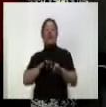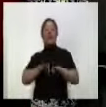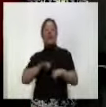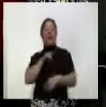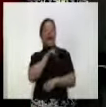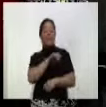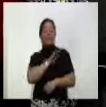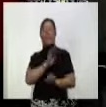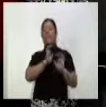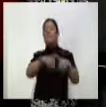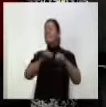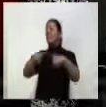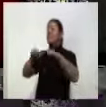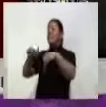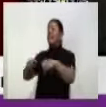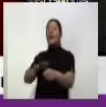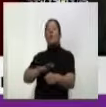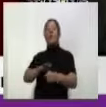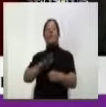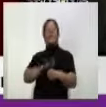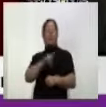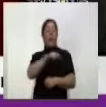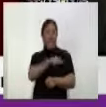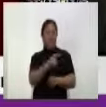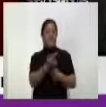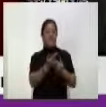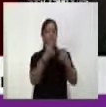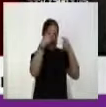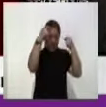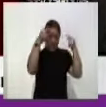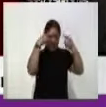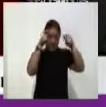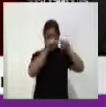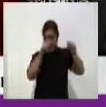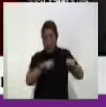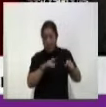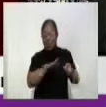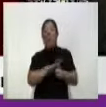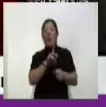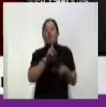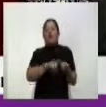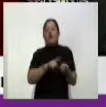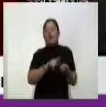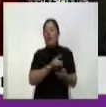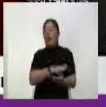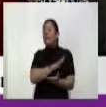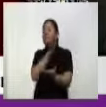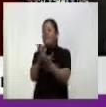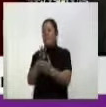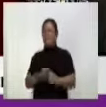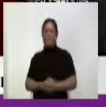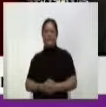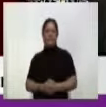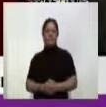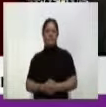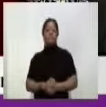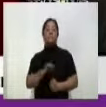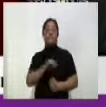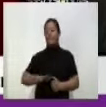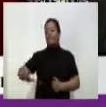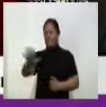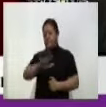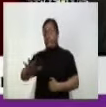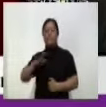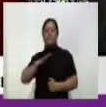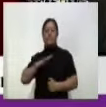un ingeniero en sistemas computacionales una vez que egresan, ¿cuáles serían? Sí, el área donde pueden trabajar son